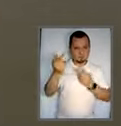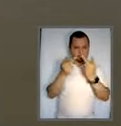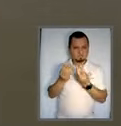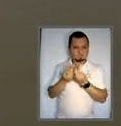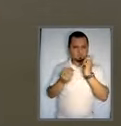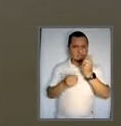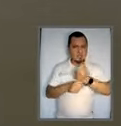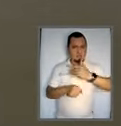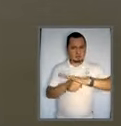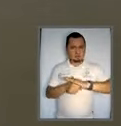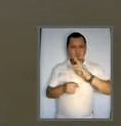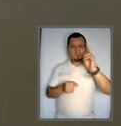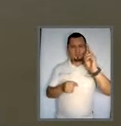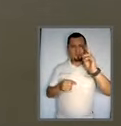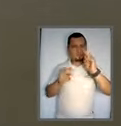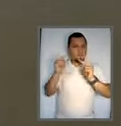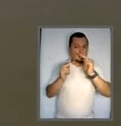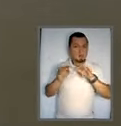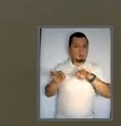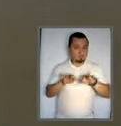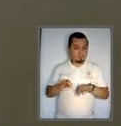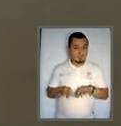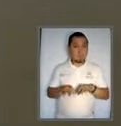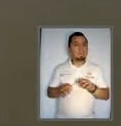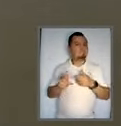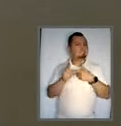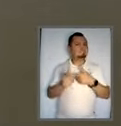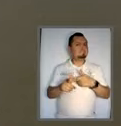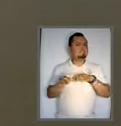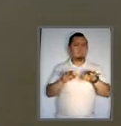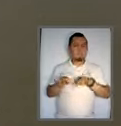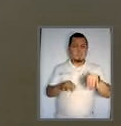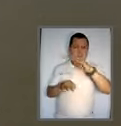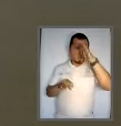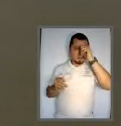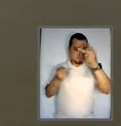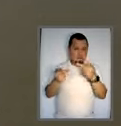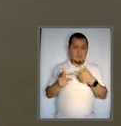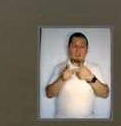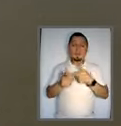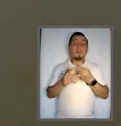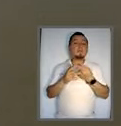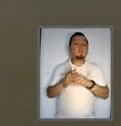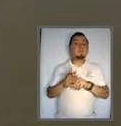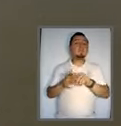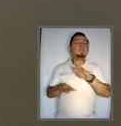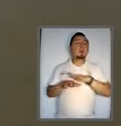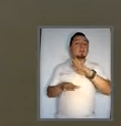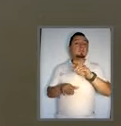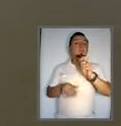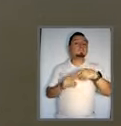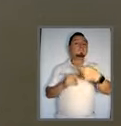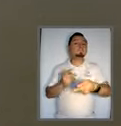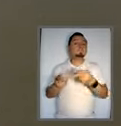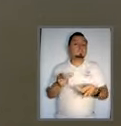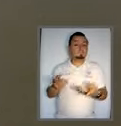más administrativos y normativos laborales, pero estamos apenas discutiendo los contenidos que van a empezar a impactar los siguientes